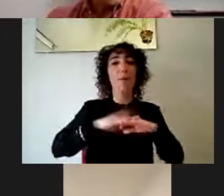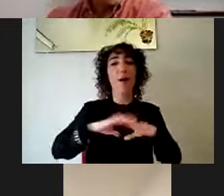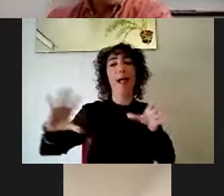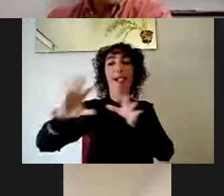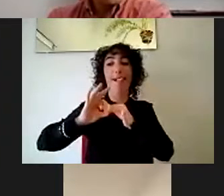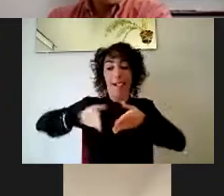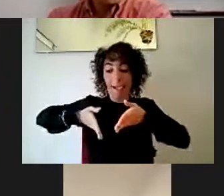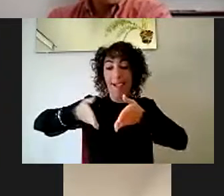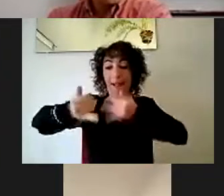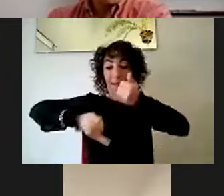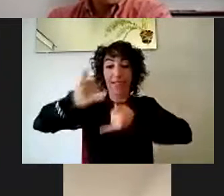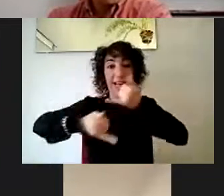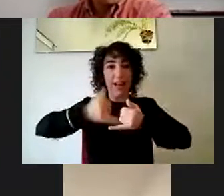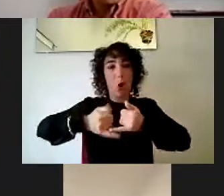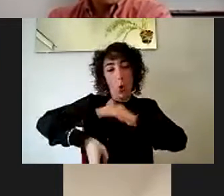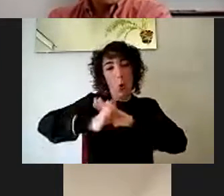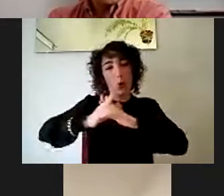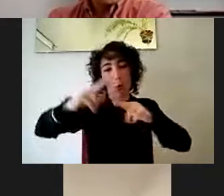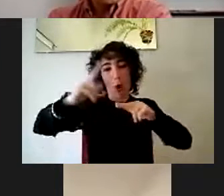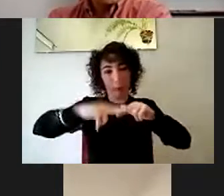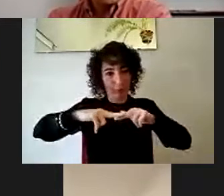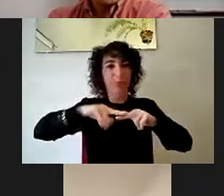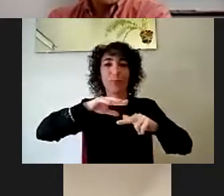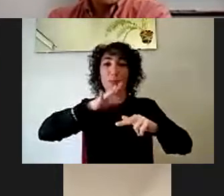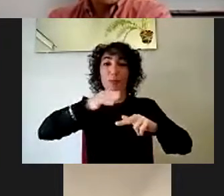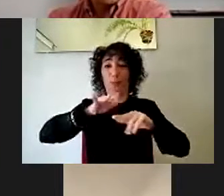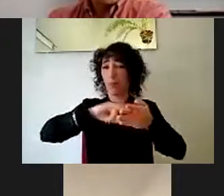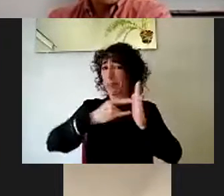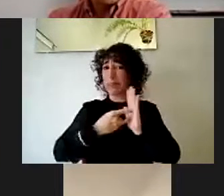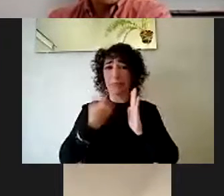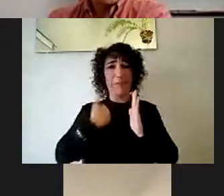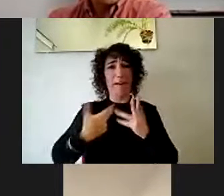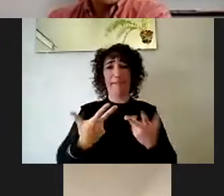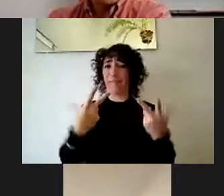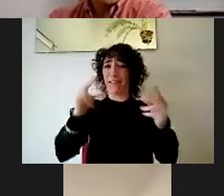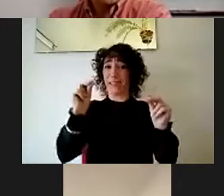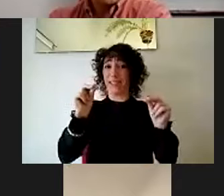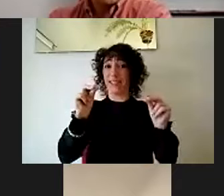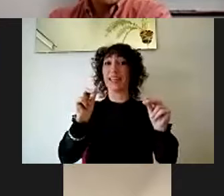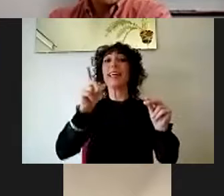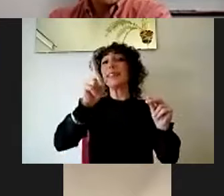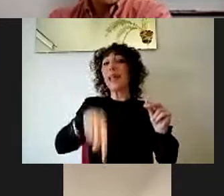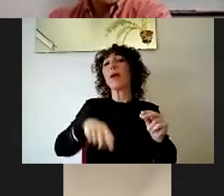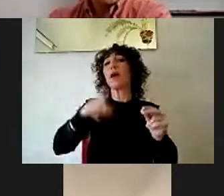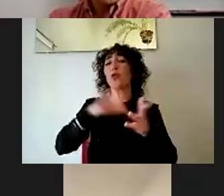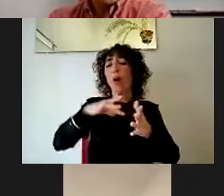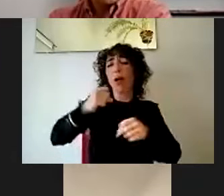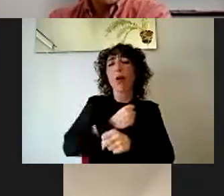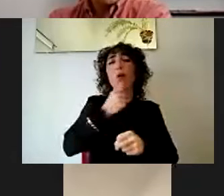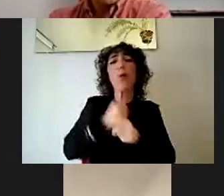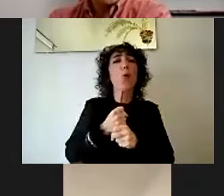también el proyecto finalizado. Y luego también se ha trabajado en proyectos de agua.